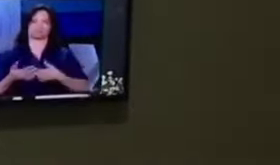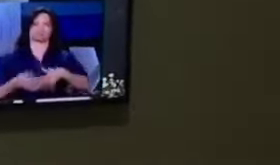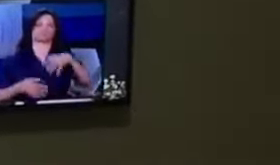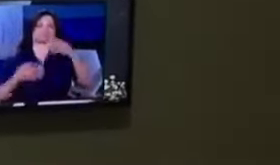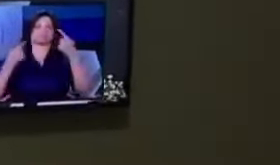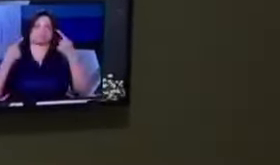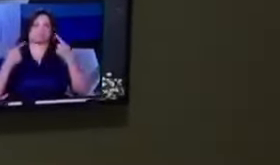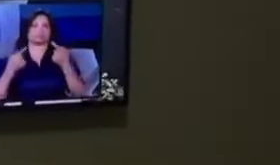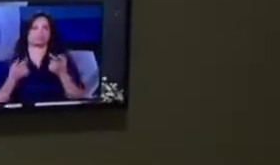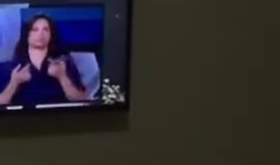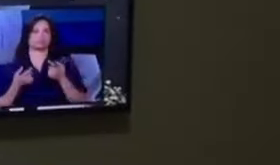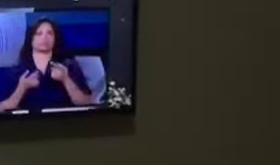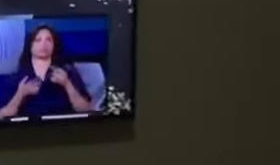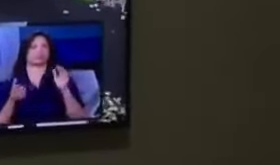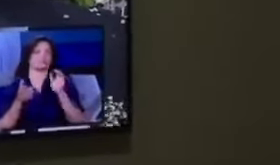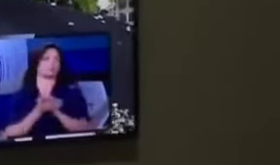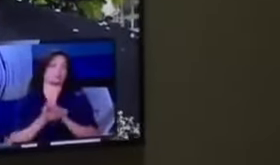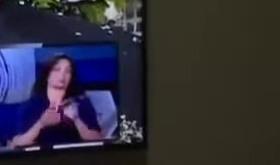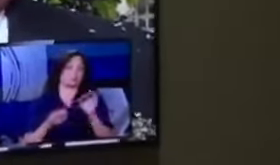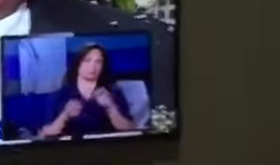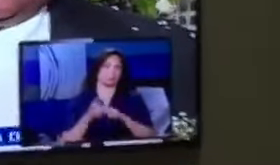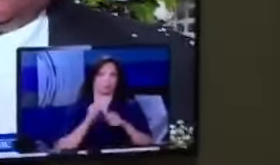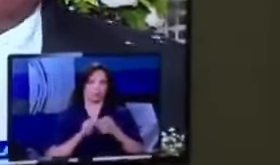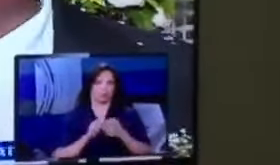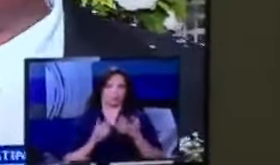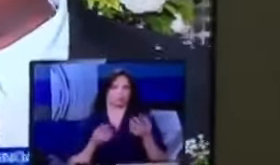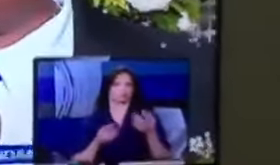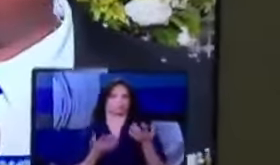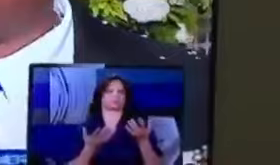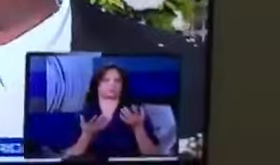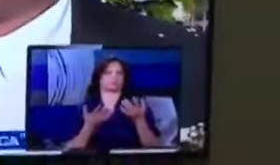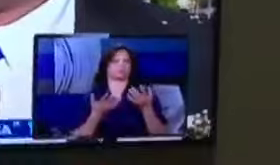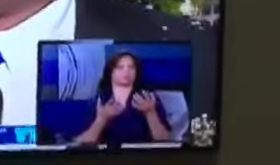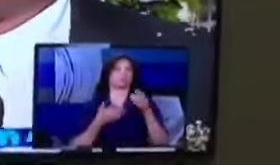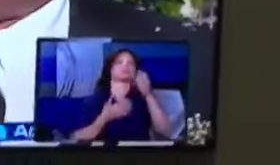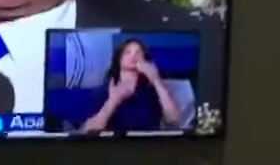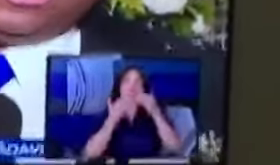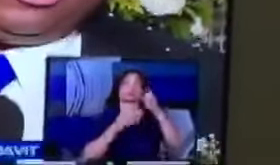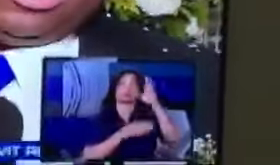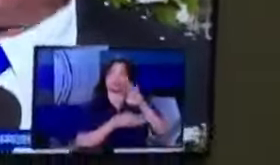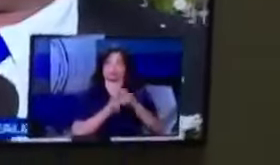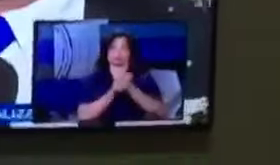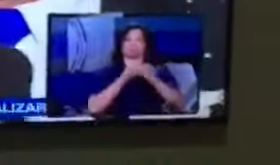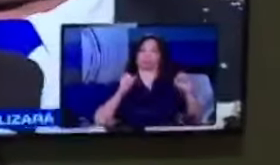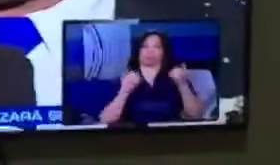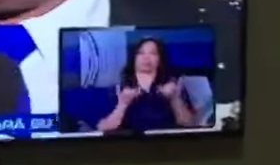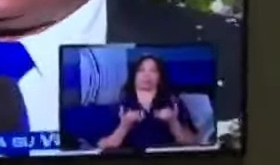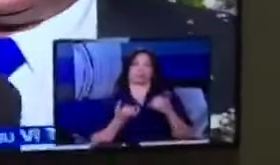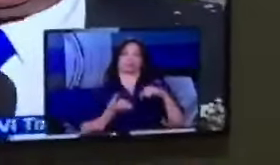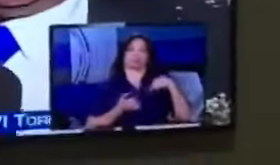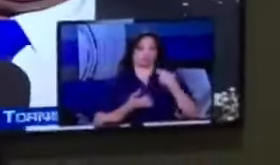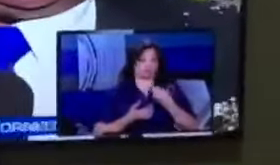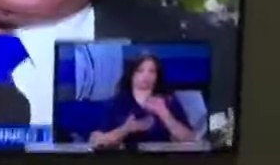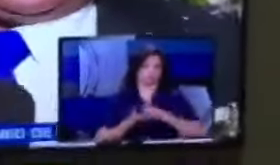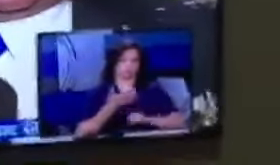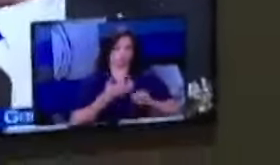Era un matrimonio disfuncional, gracias a Dios que nos alcanzó. Y hoy tenemos otro fruto, que son nuestros